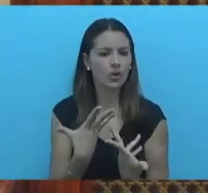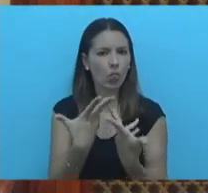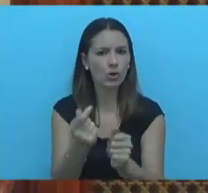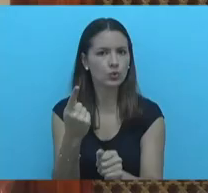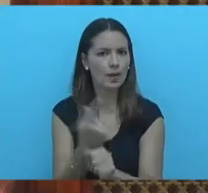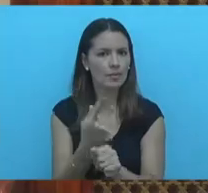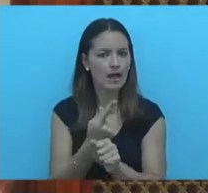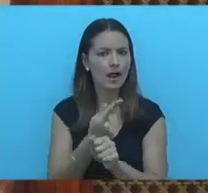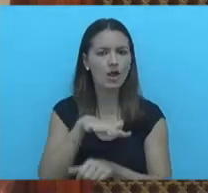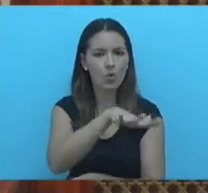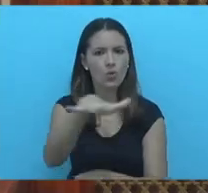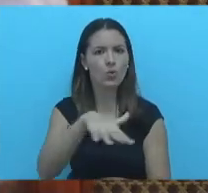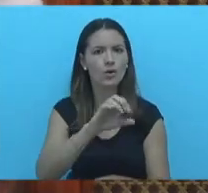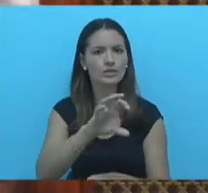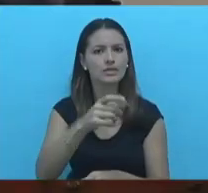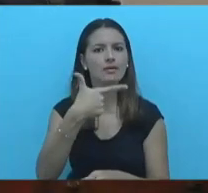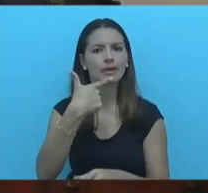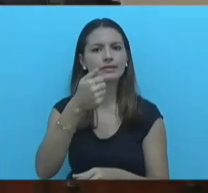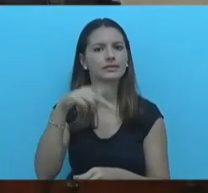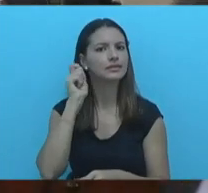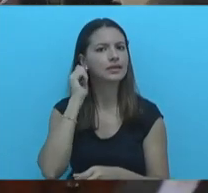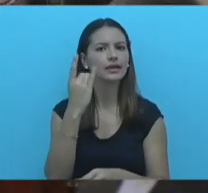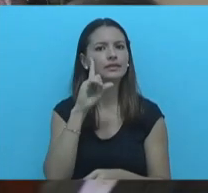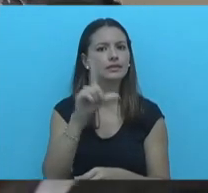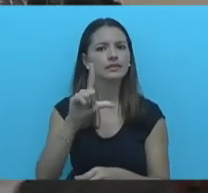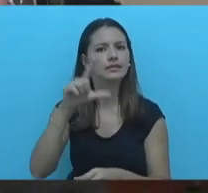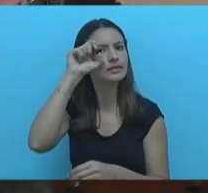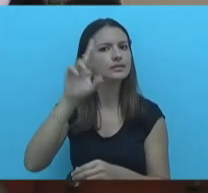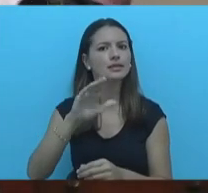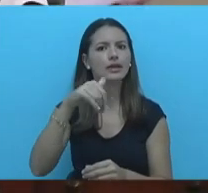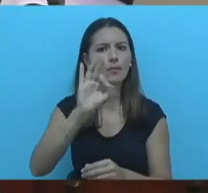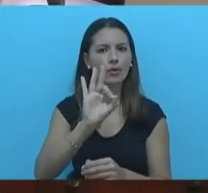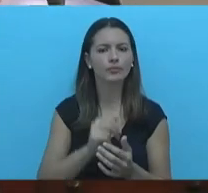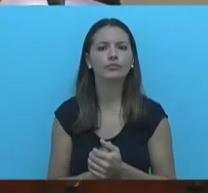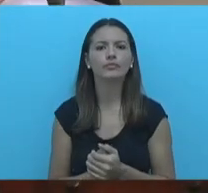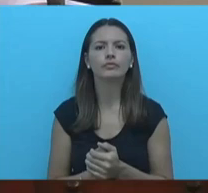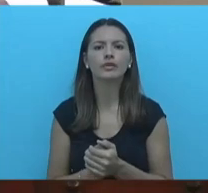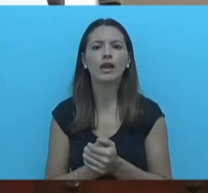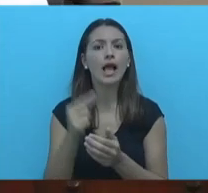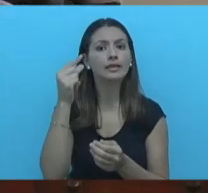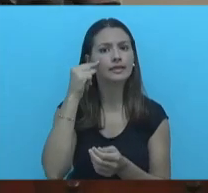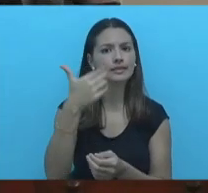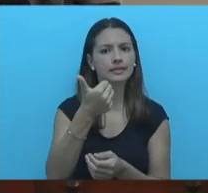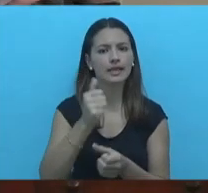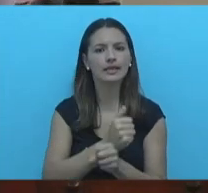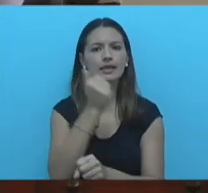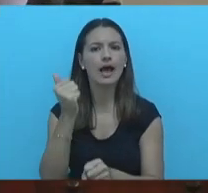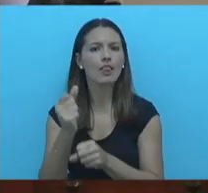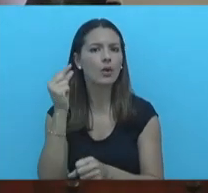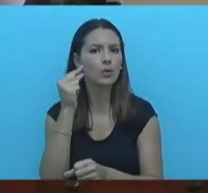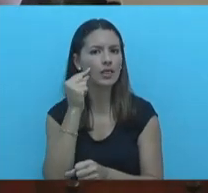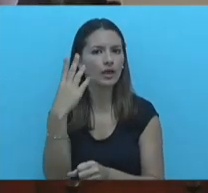la localidad de San Guillermo. Se reserva en secretaría. 36 al 44. A las comisiones